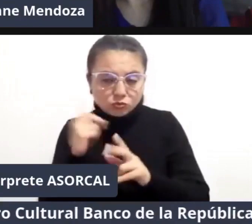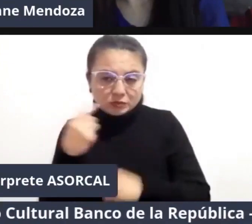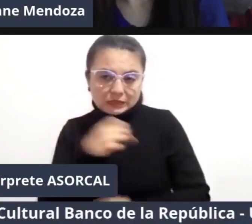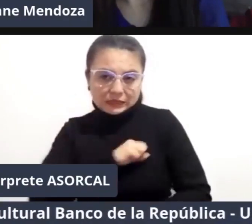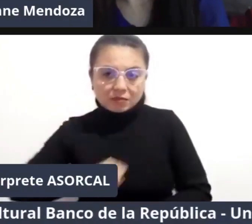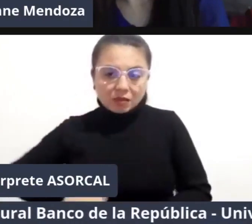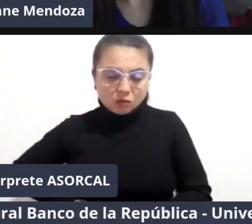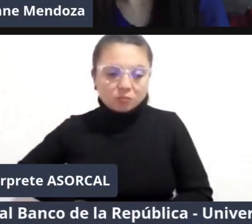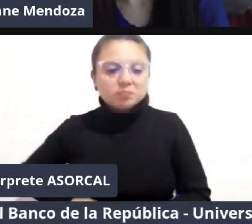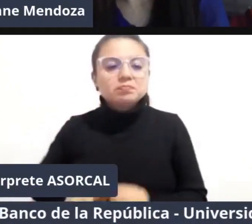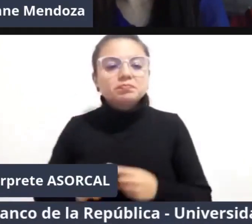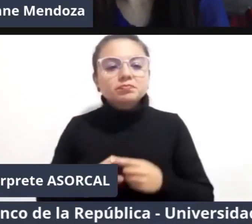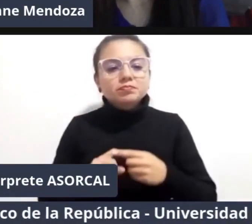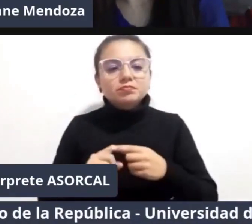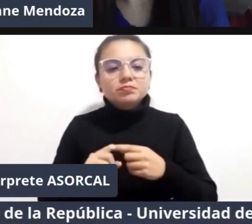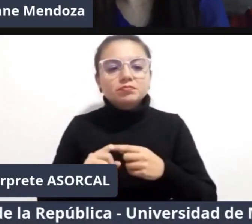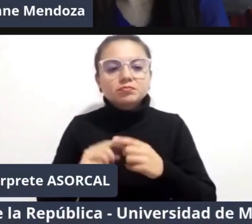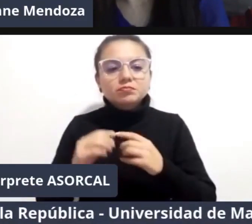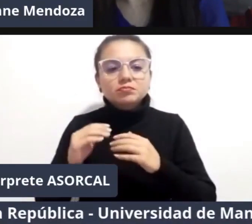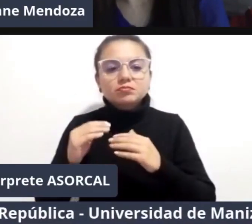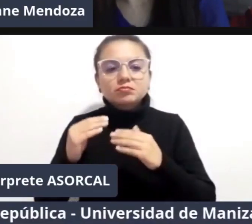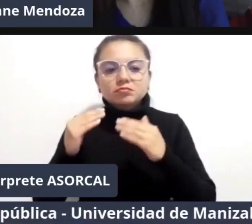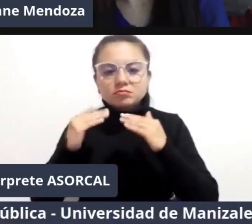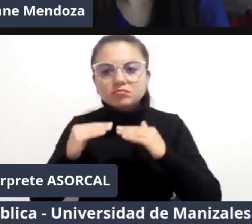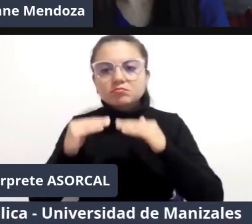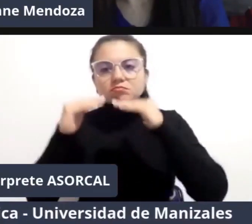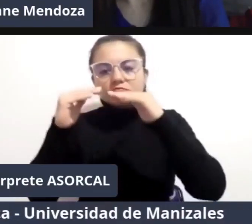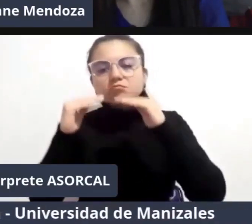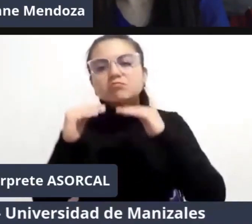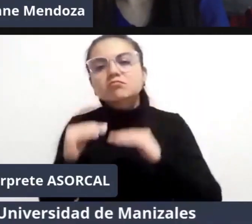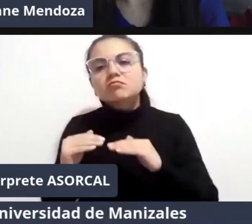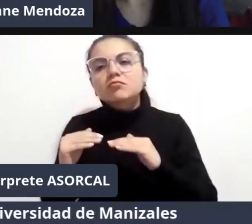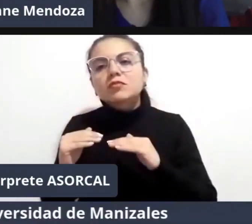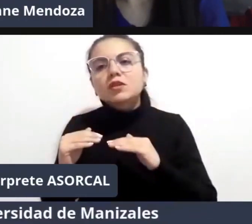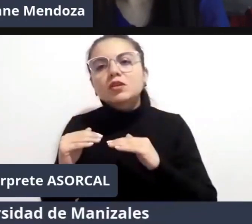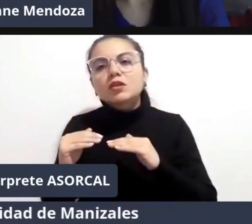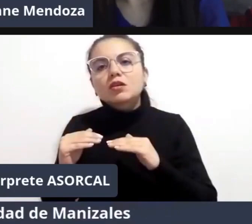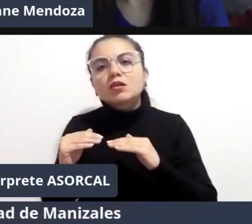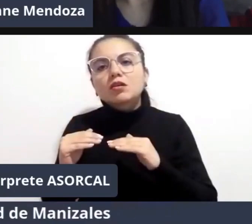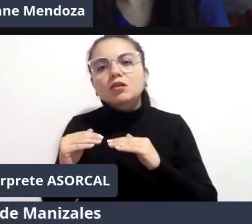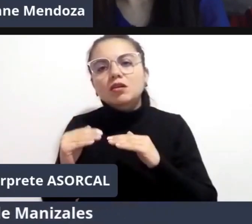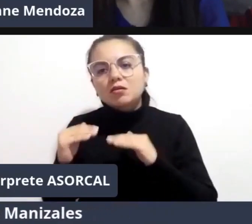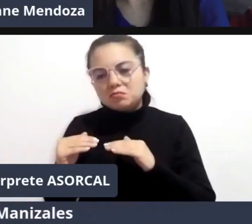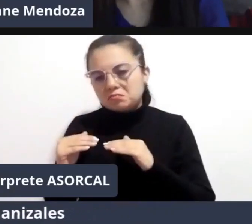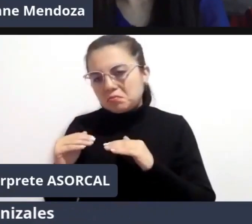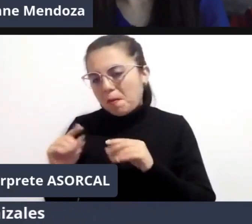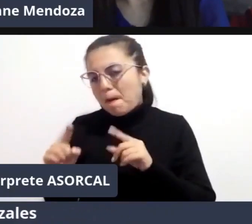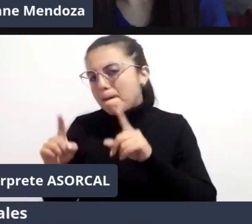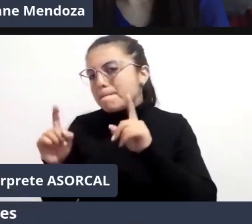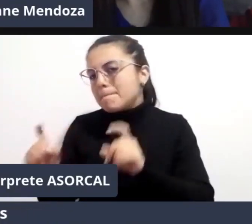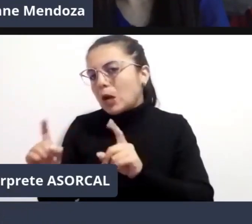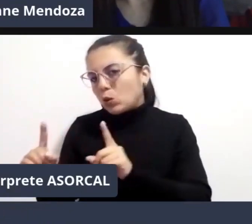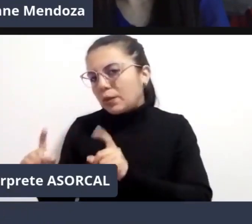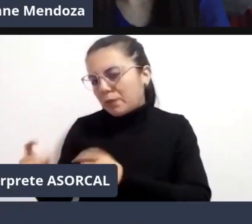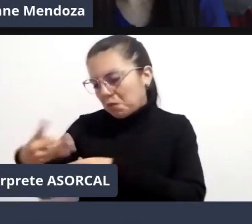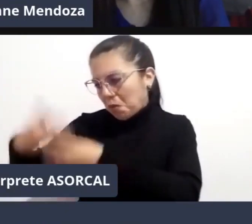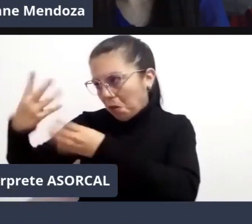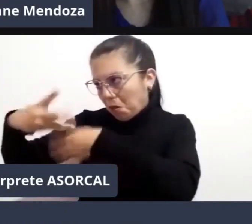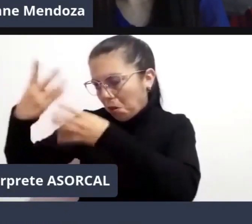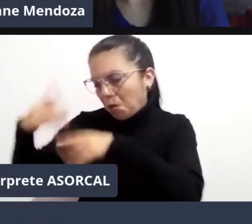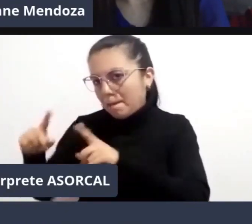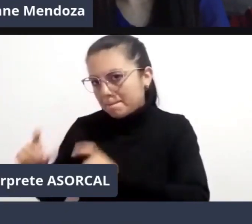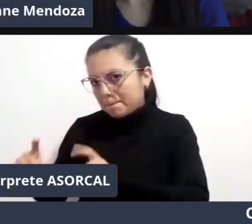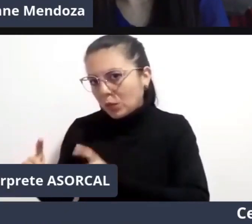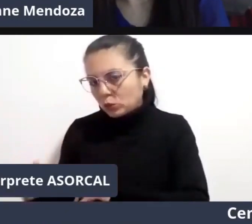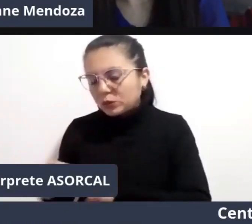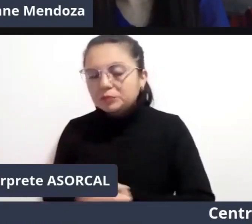hay un par de preguntas, ¿sí? La primera dice,